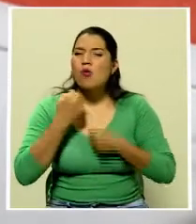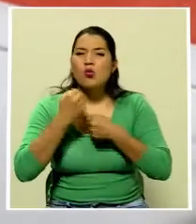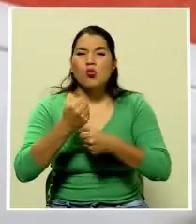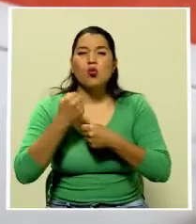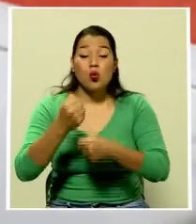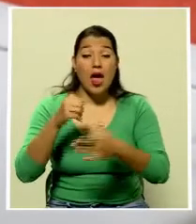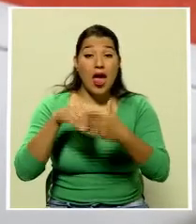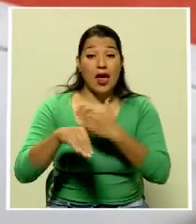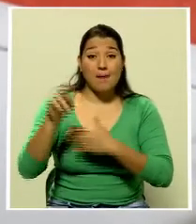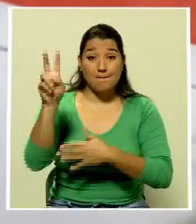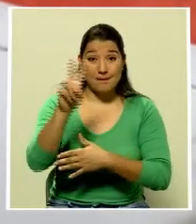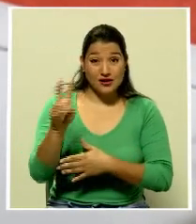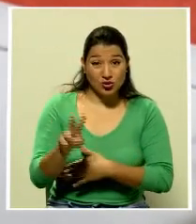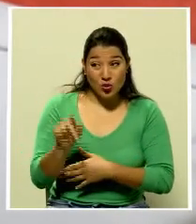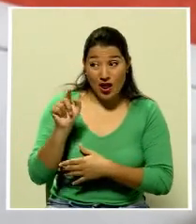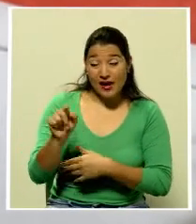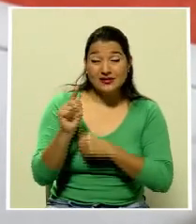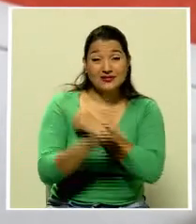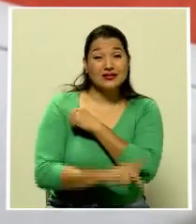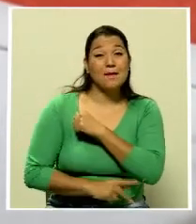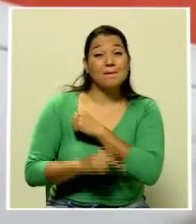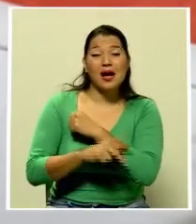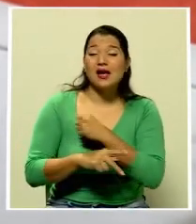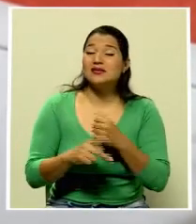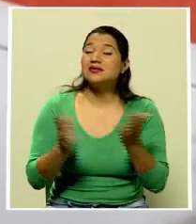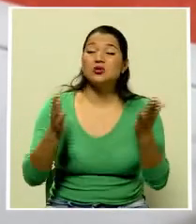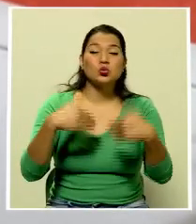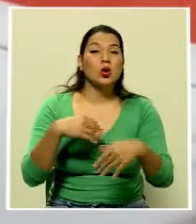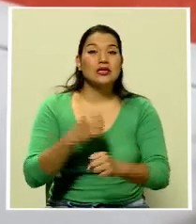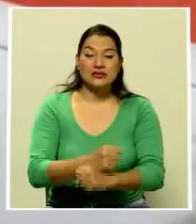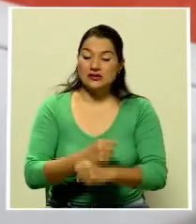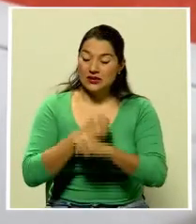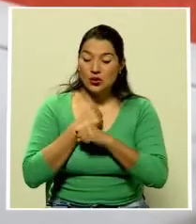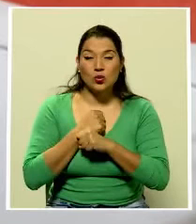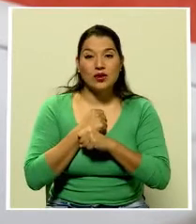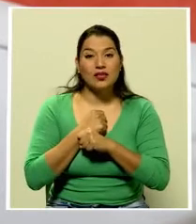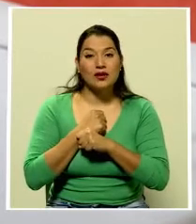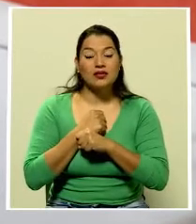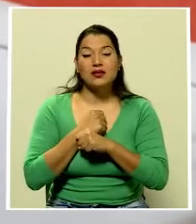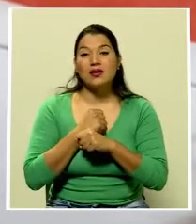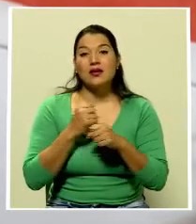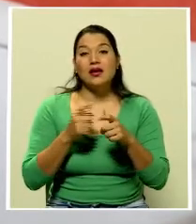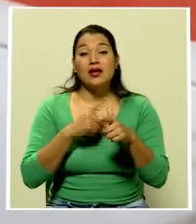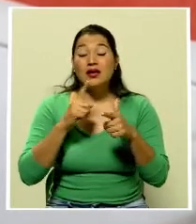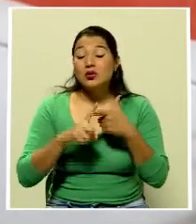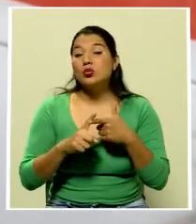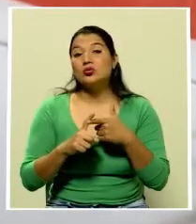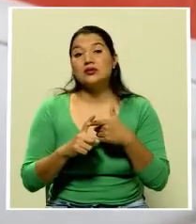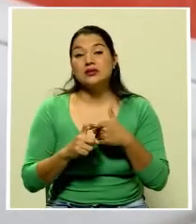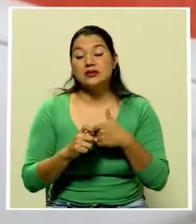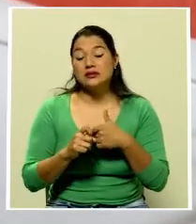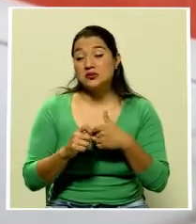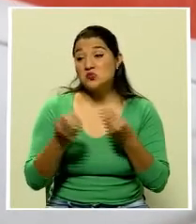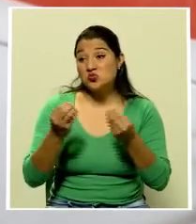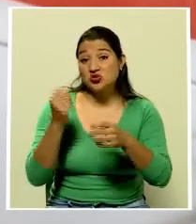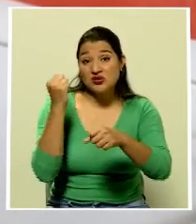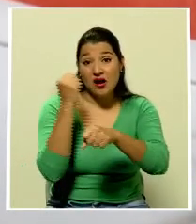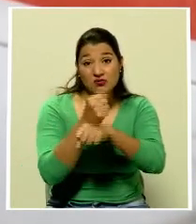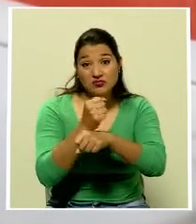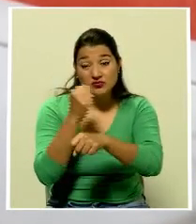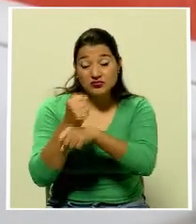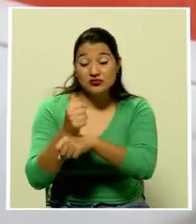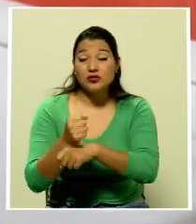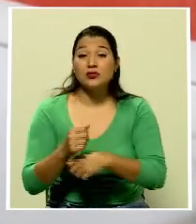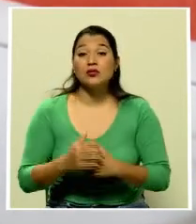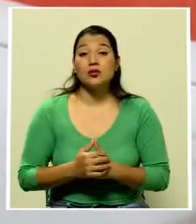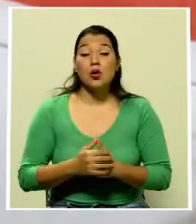país sumamente donde hay mucha inseguridad desde el punto de vista de la violencia criminal, o más recientemente